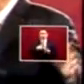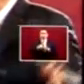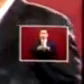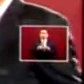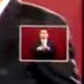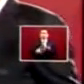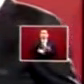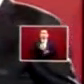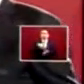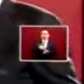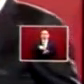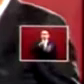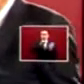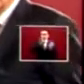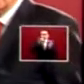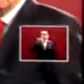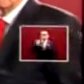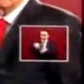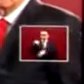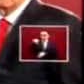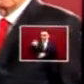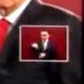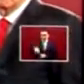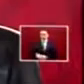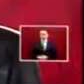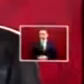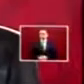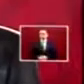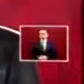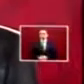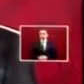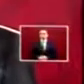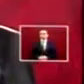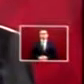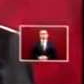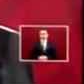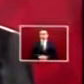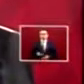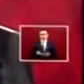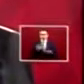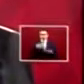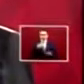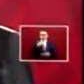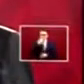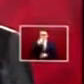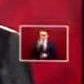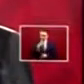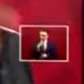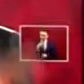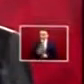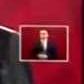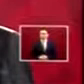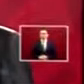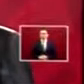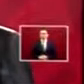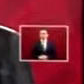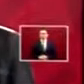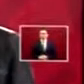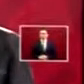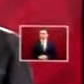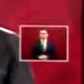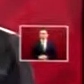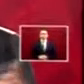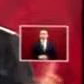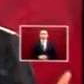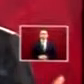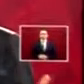sábado, desde Tijuana, en el marco de un evento al que ha convocado esta mañana, pues prácticamente a todo el pueblo de